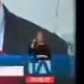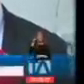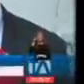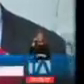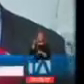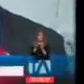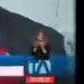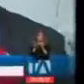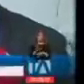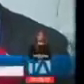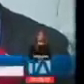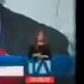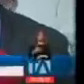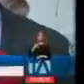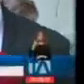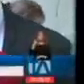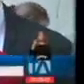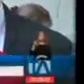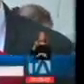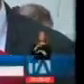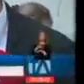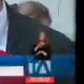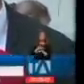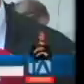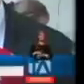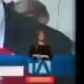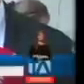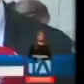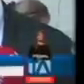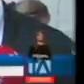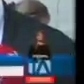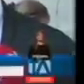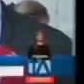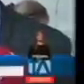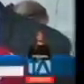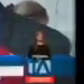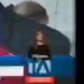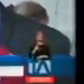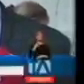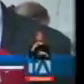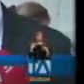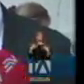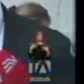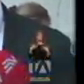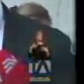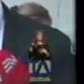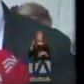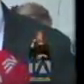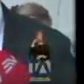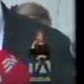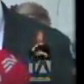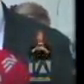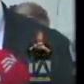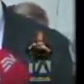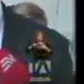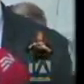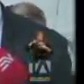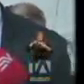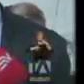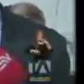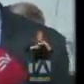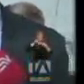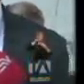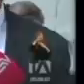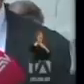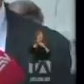del Estado, yo le digo de antemano, con anticipación, yo tengo mucho miedo. Este señor no puede ser fiscal